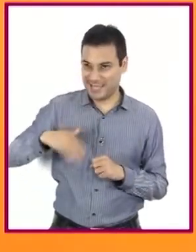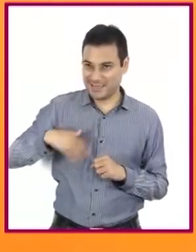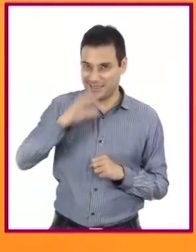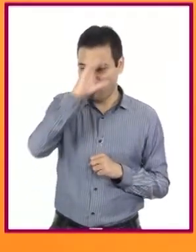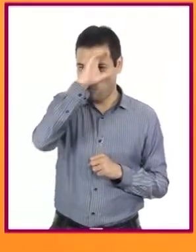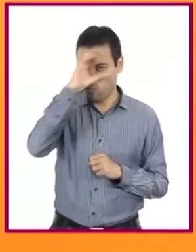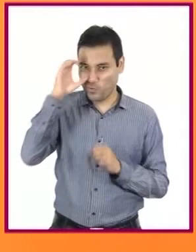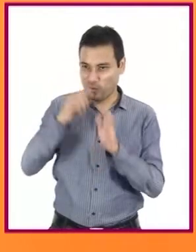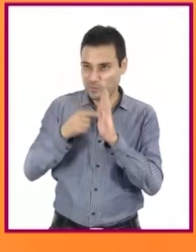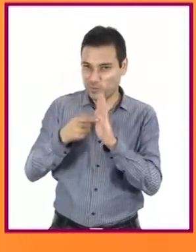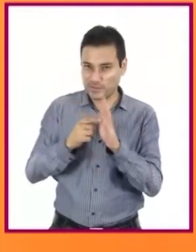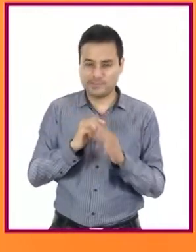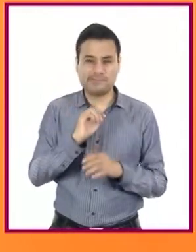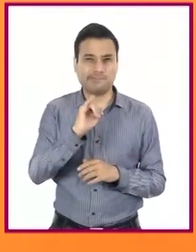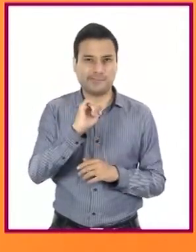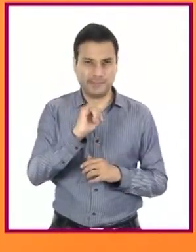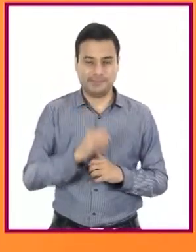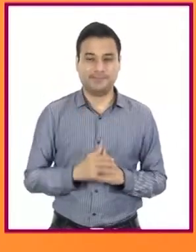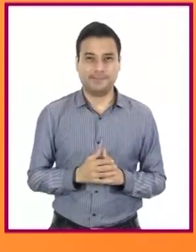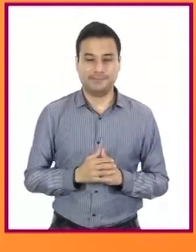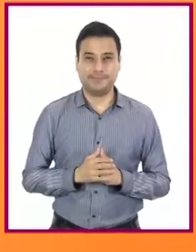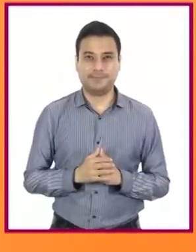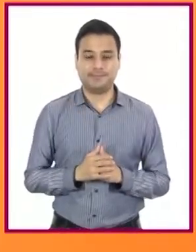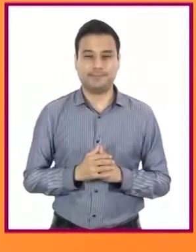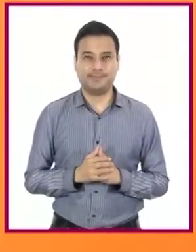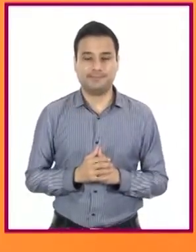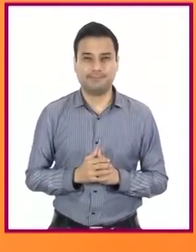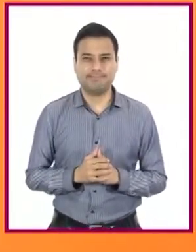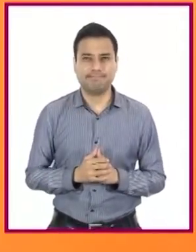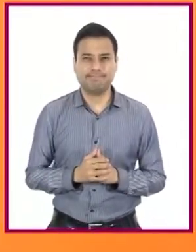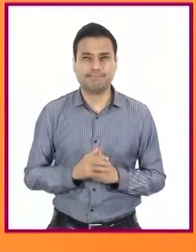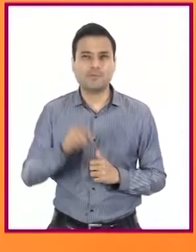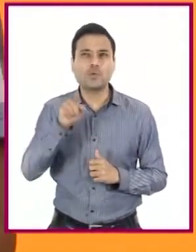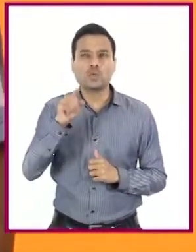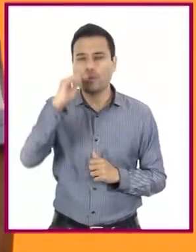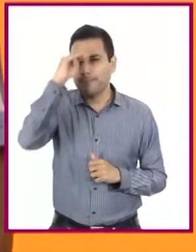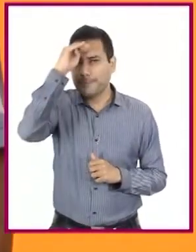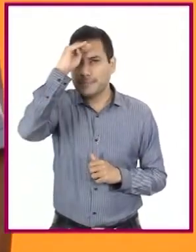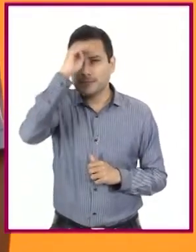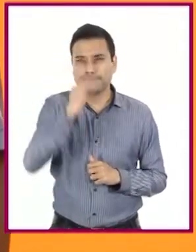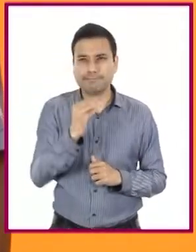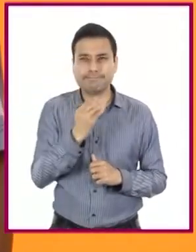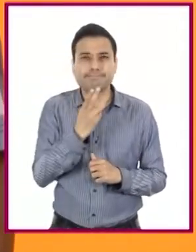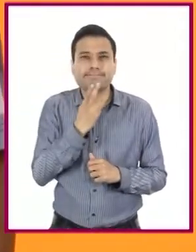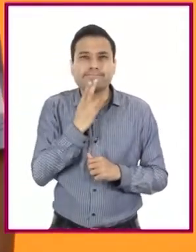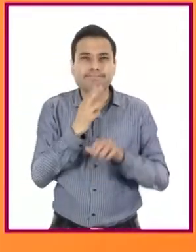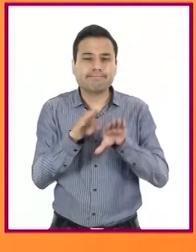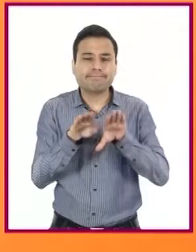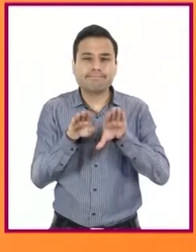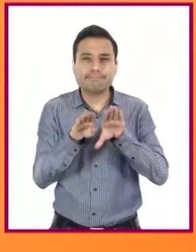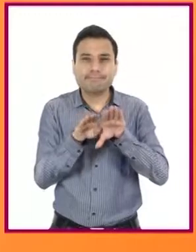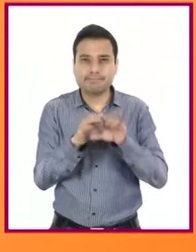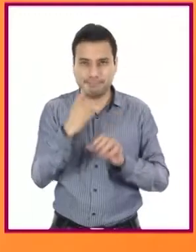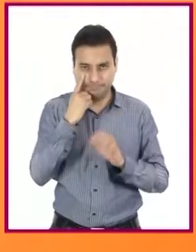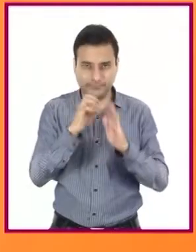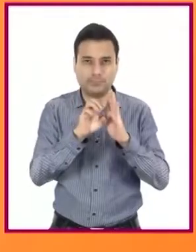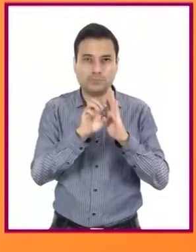momento? Sí, recuerdo algo de ellas. ¿De qué manera se te ocurre que podemos utilizarlas? Mira esta, por